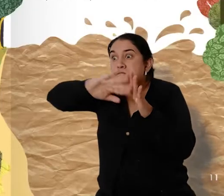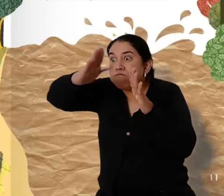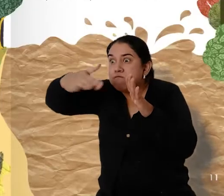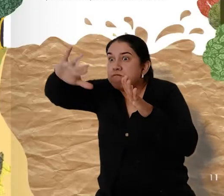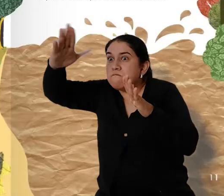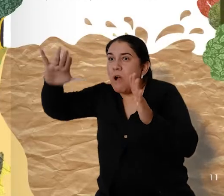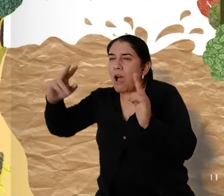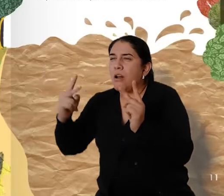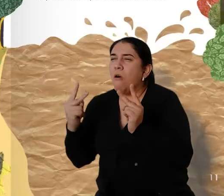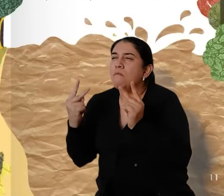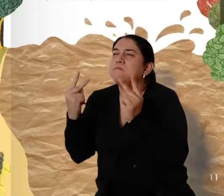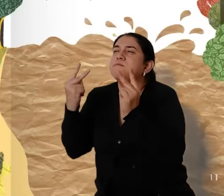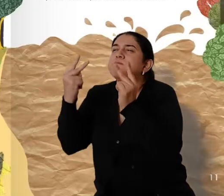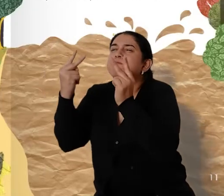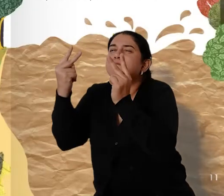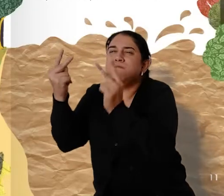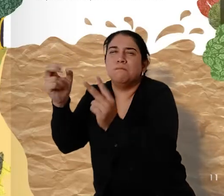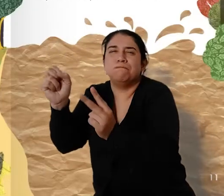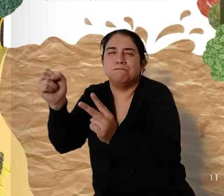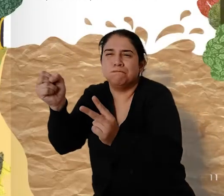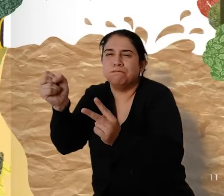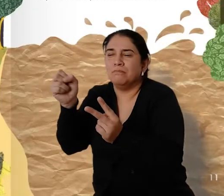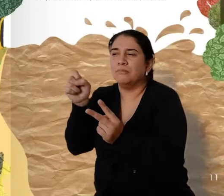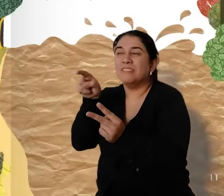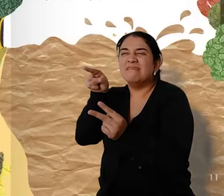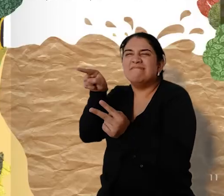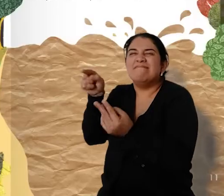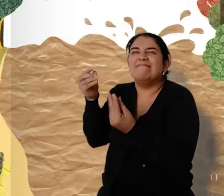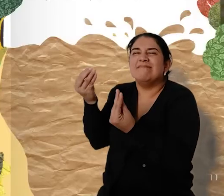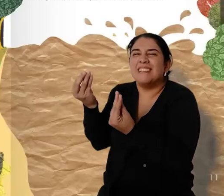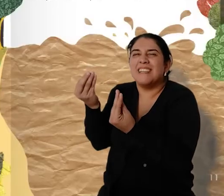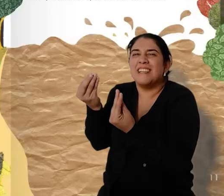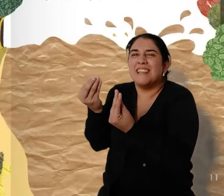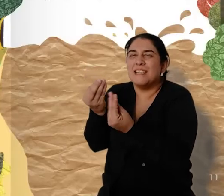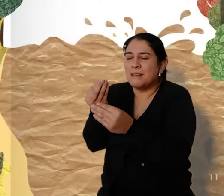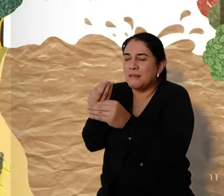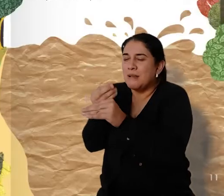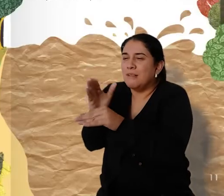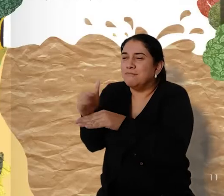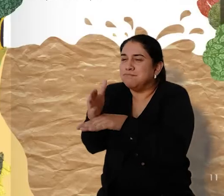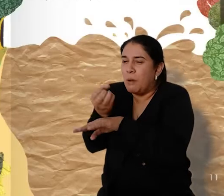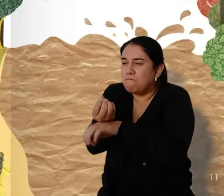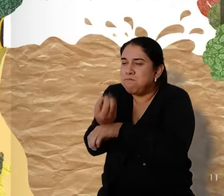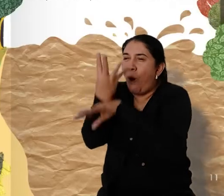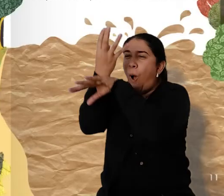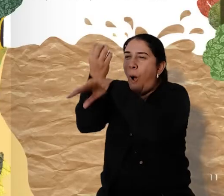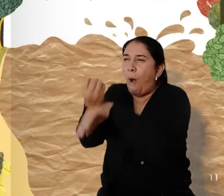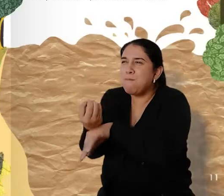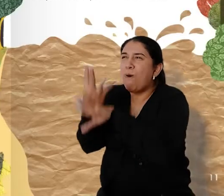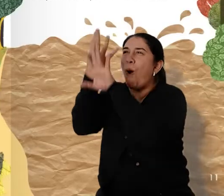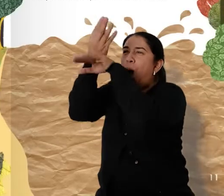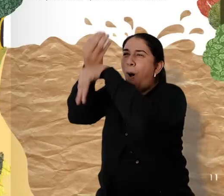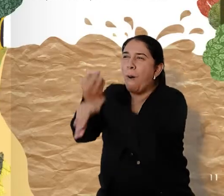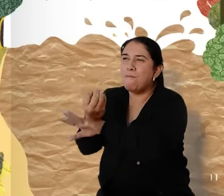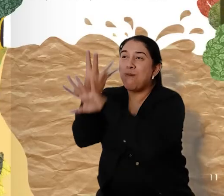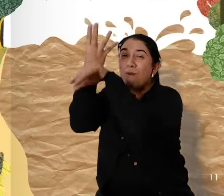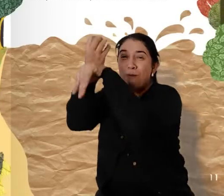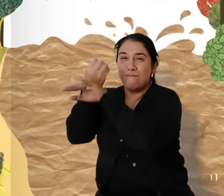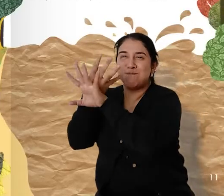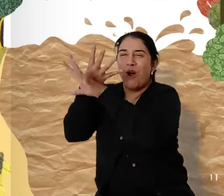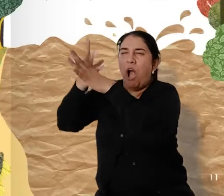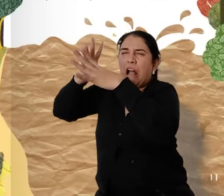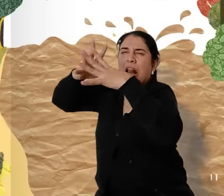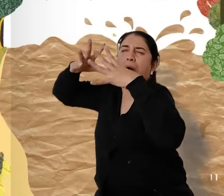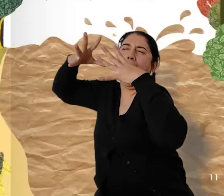repente: Yo sé lo que es. Es una ballena. Son grandes y echan